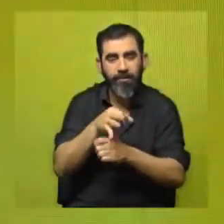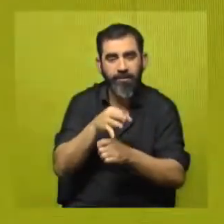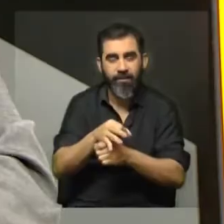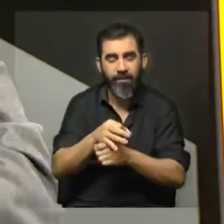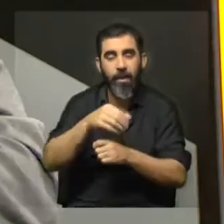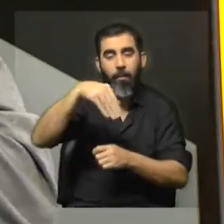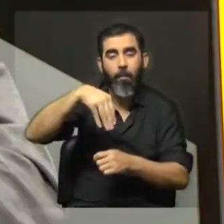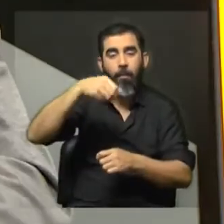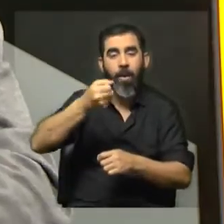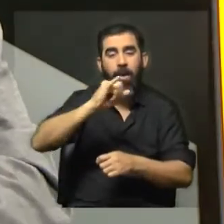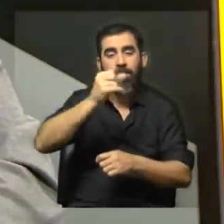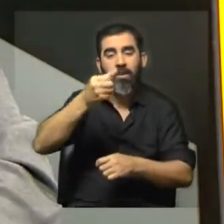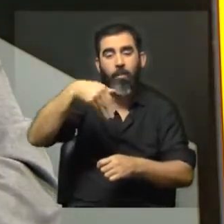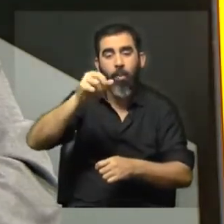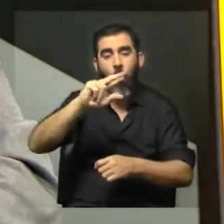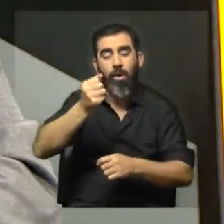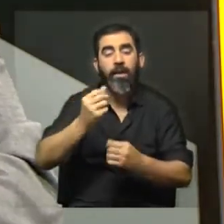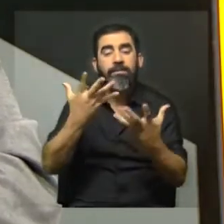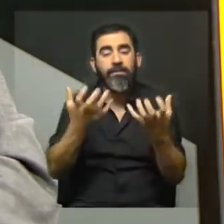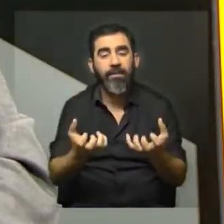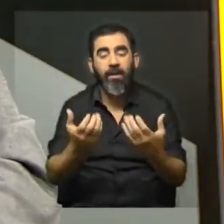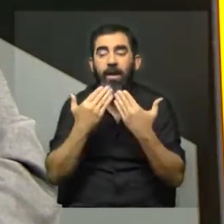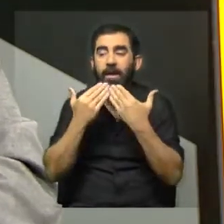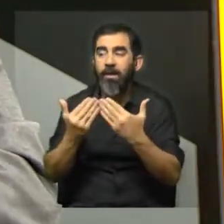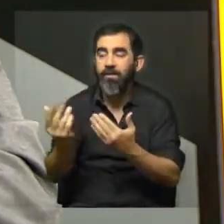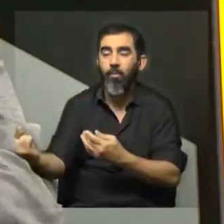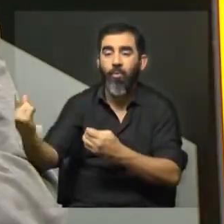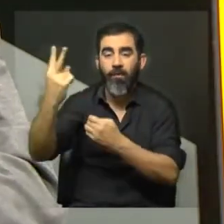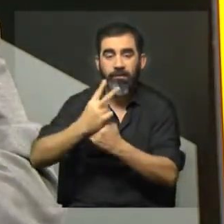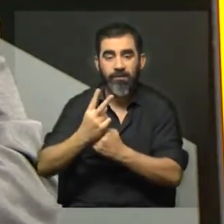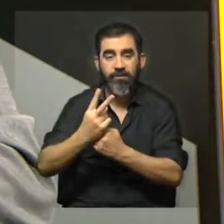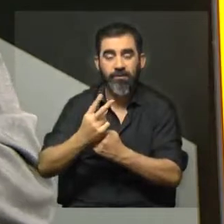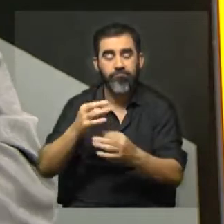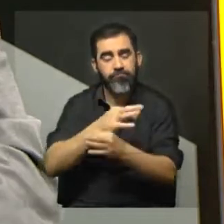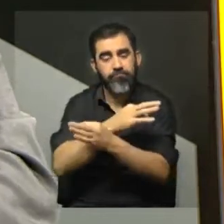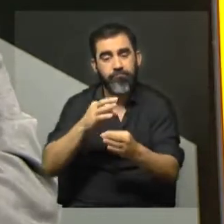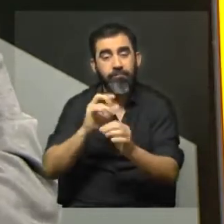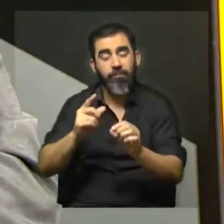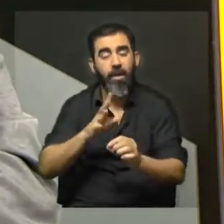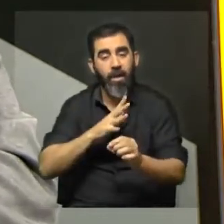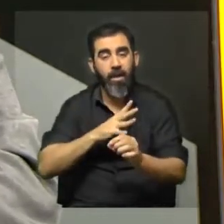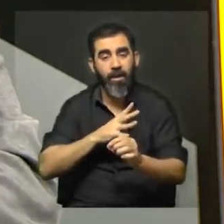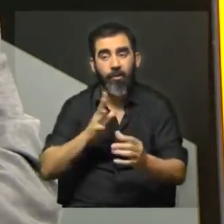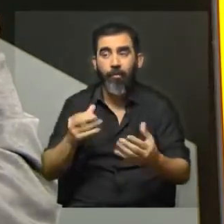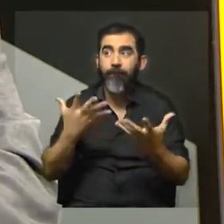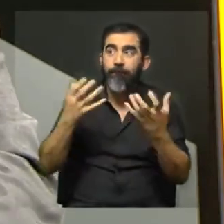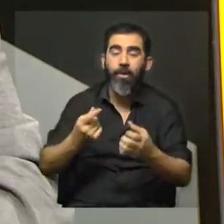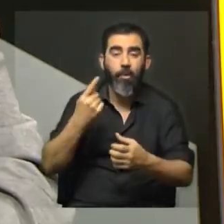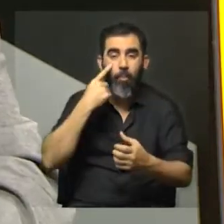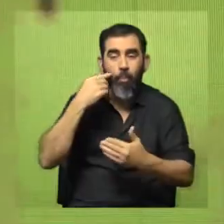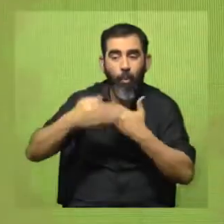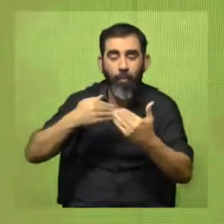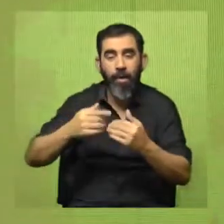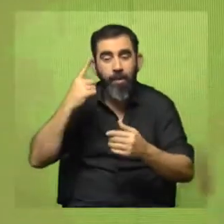seca. Buen dato. Mauricio Pizar, muchas gracias, la verdad que excelente y sobre todo nos deja a todos con ganas de comer.